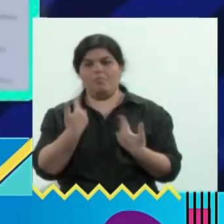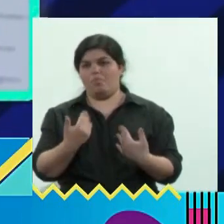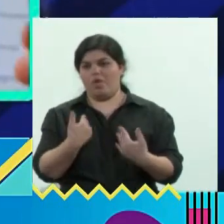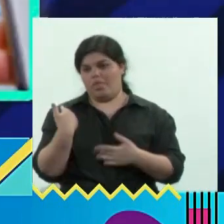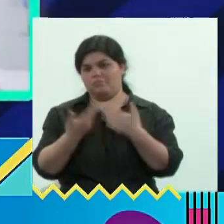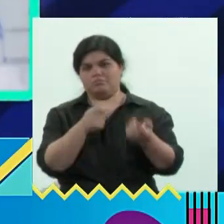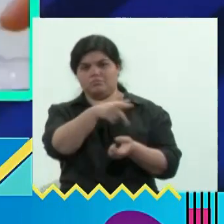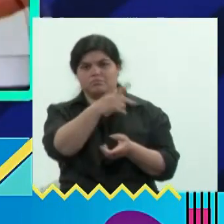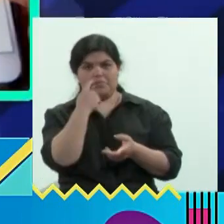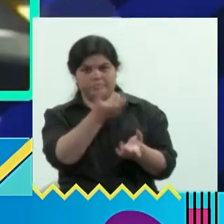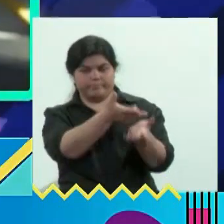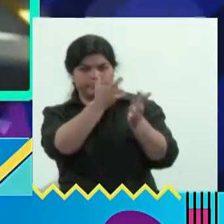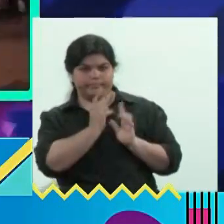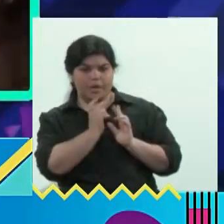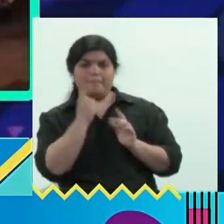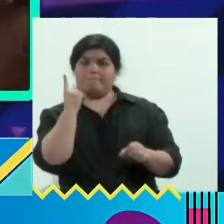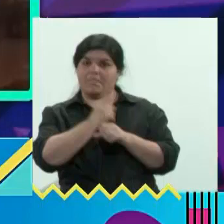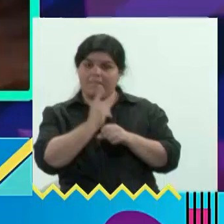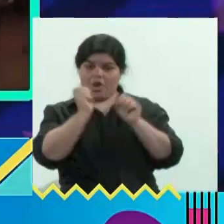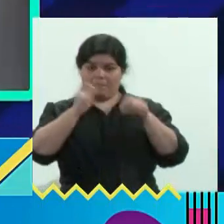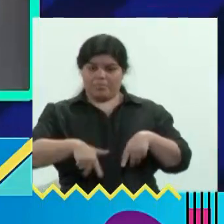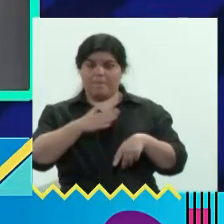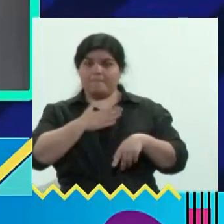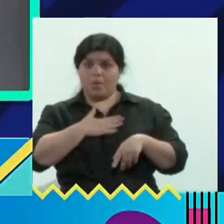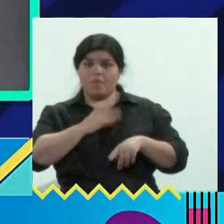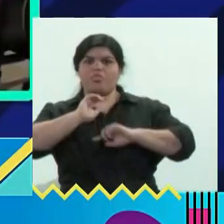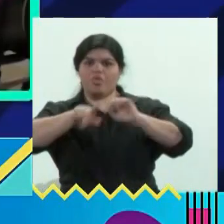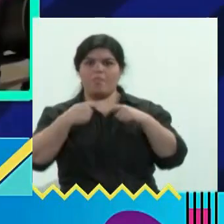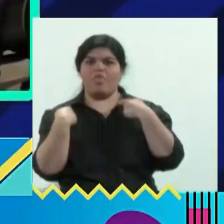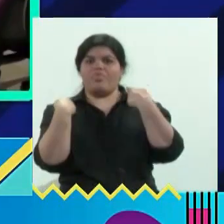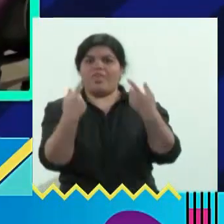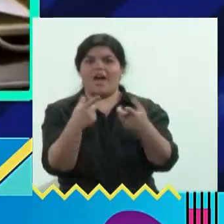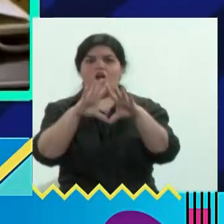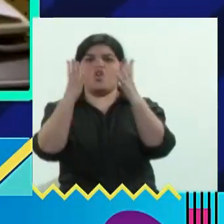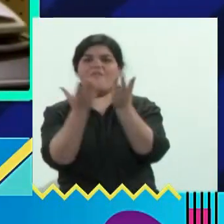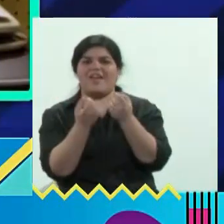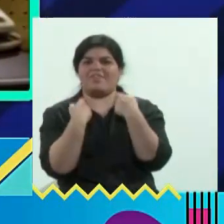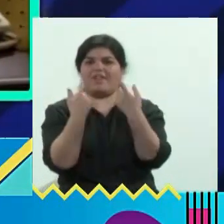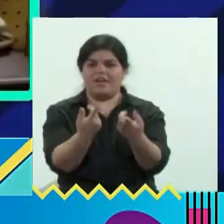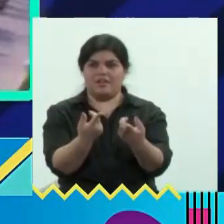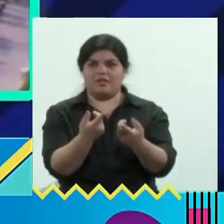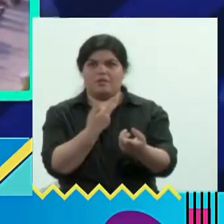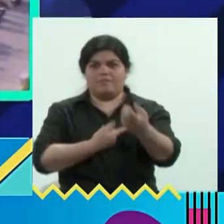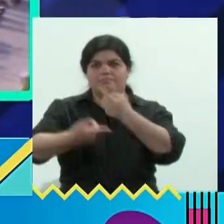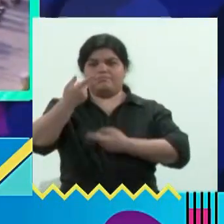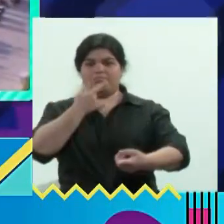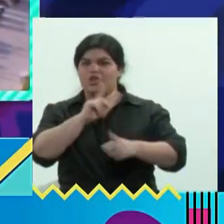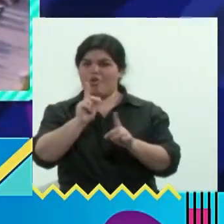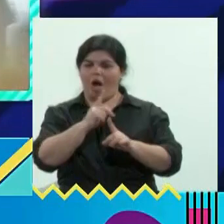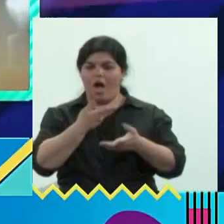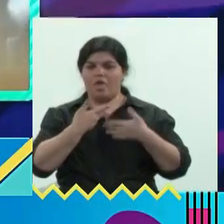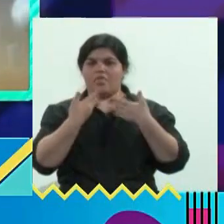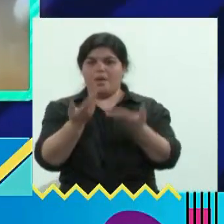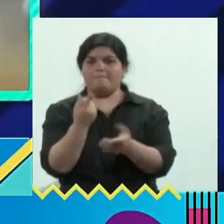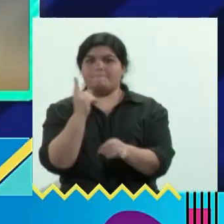recién, desde lo local y hacer nuestro aporte a la globalización. Por ejemplo, ese punto es central, no tiene una connotación negativa. Yo